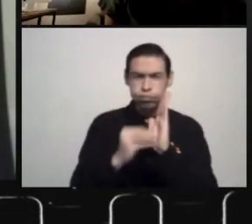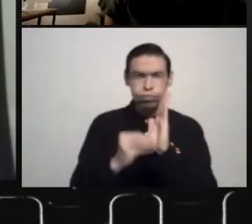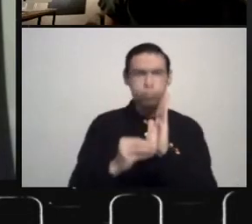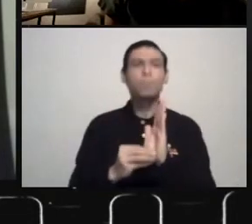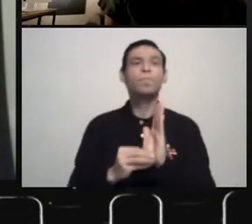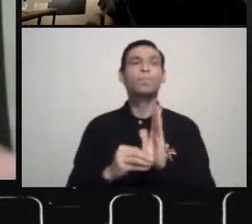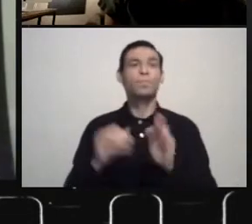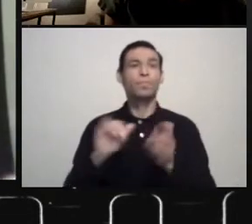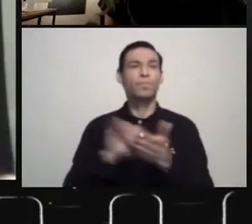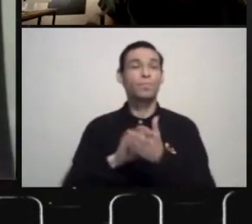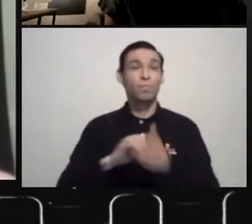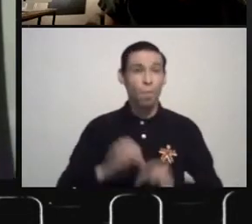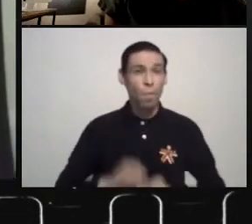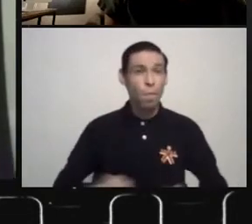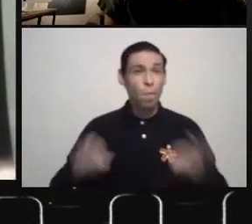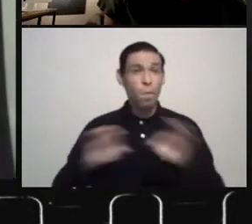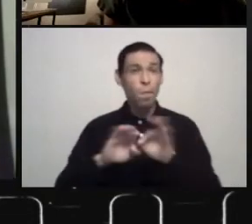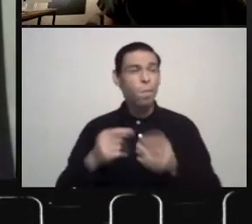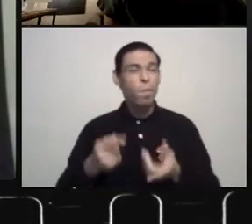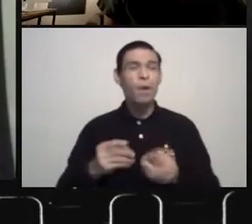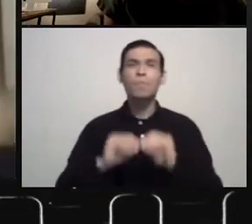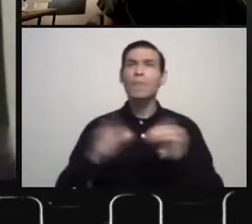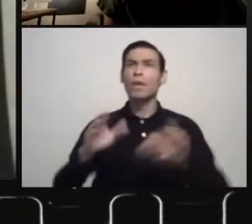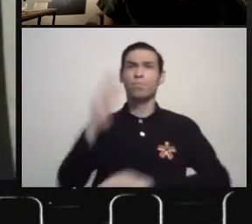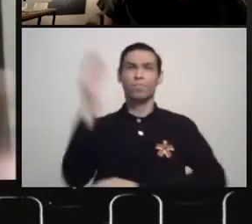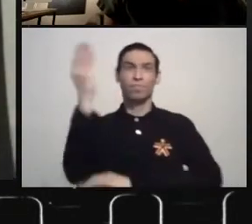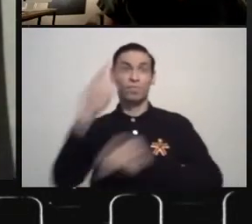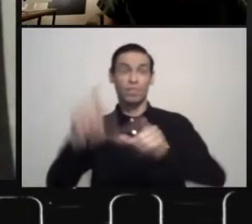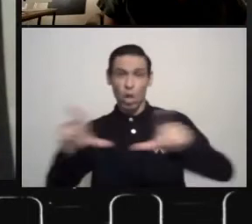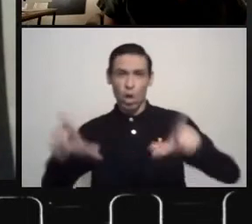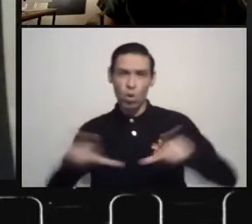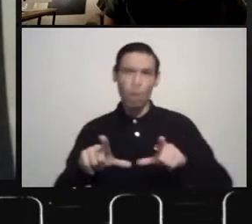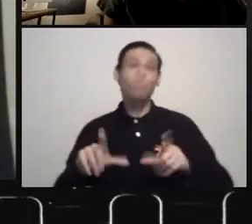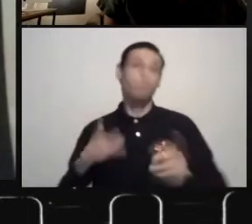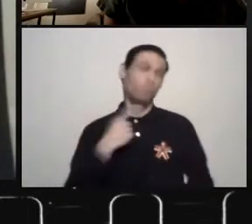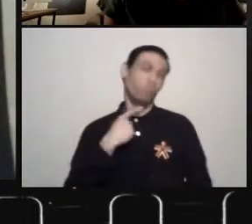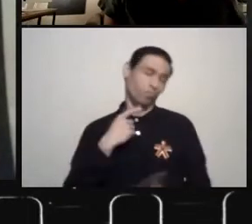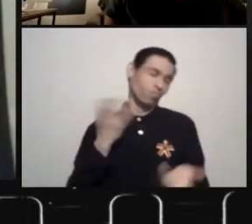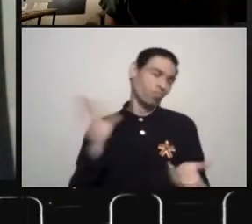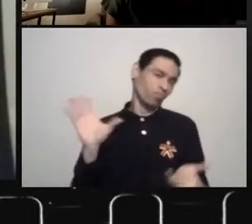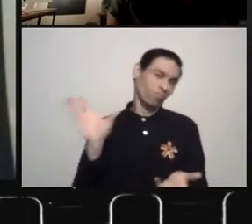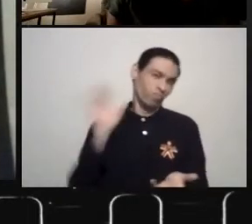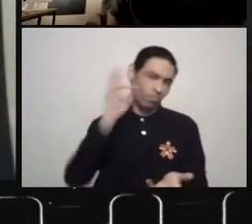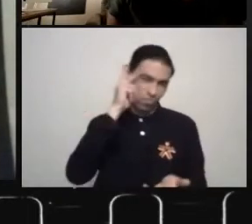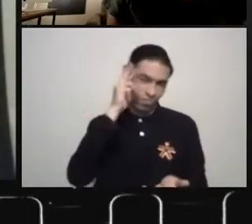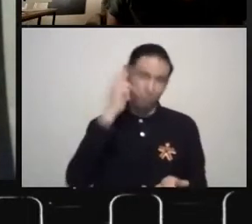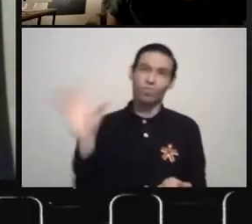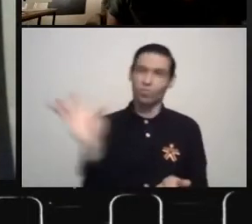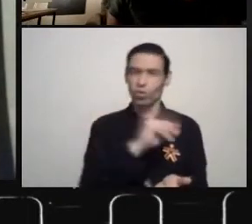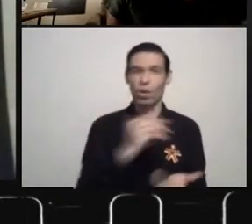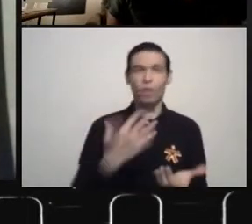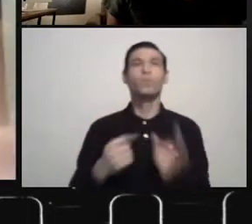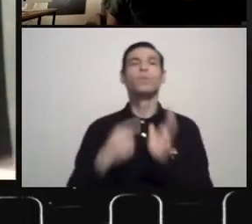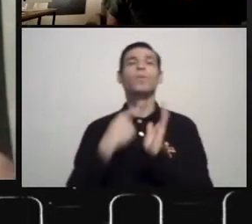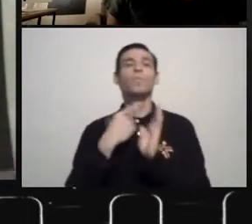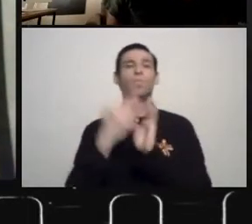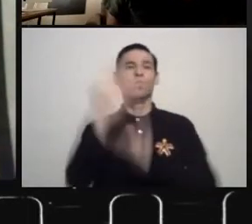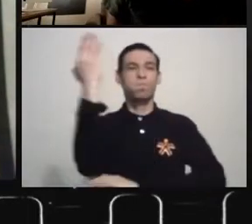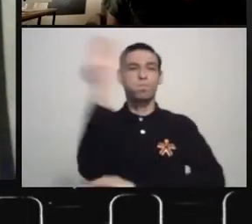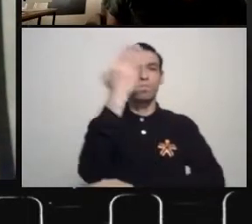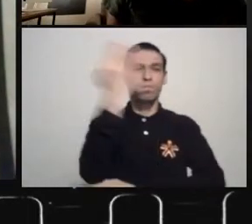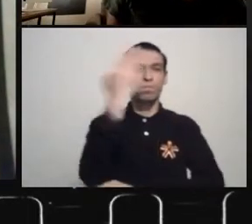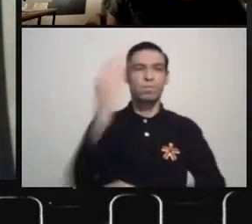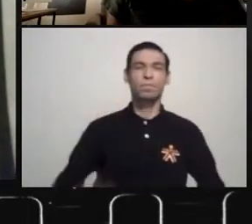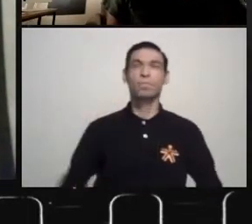digamos, más allá de que una película salga en salas de cine o no, que es lo que todos queremos, sin duda alguna el hecho de que haya tantos jugadores en